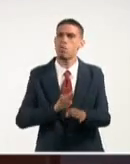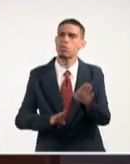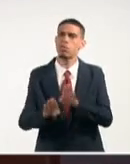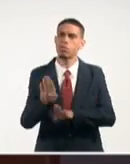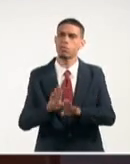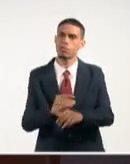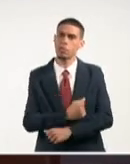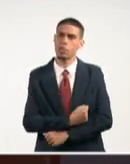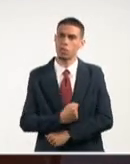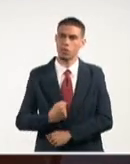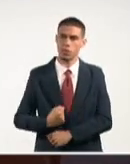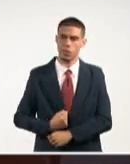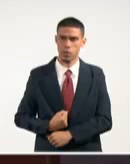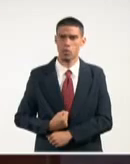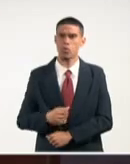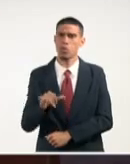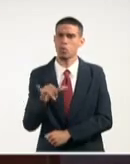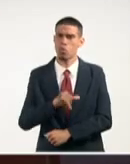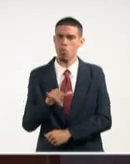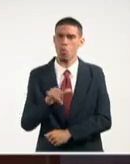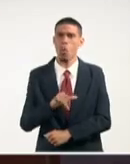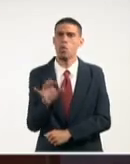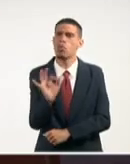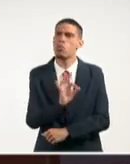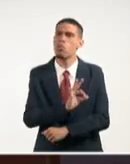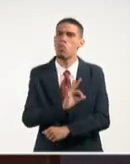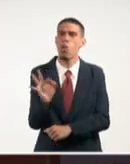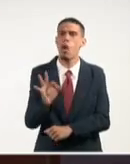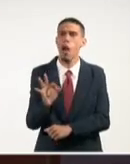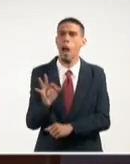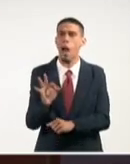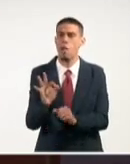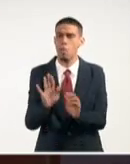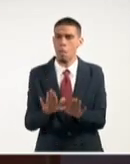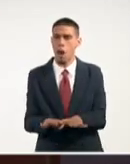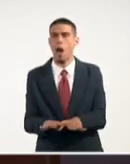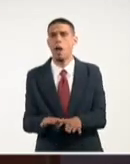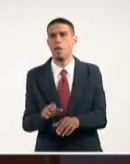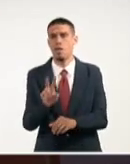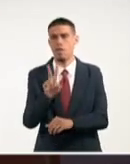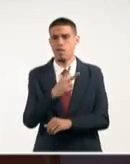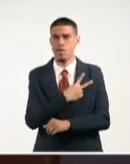optimismo e inclaudicable fe en la victoria.